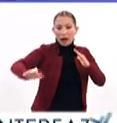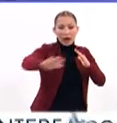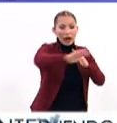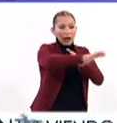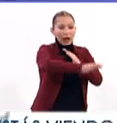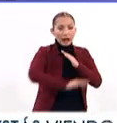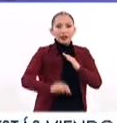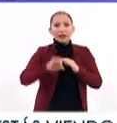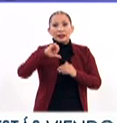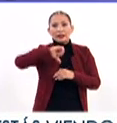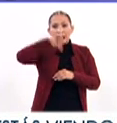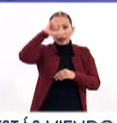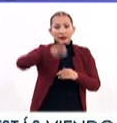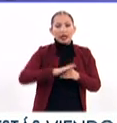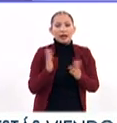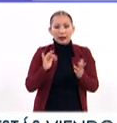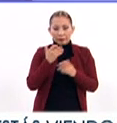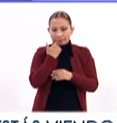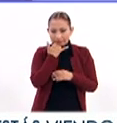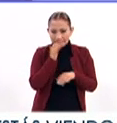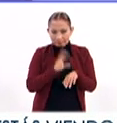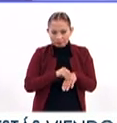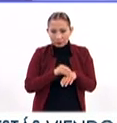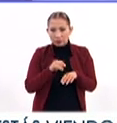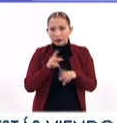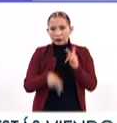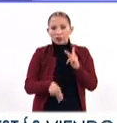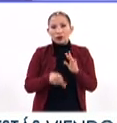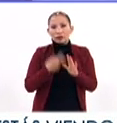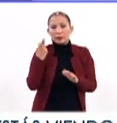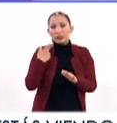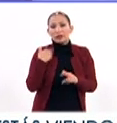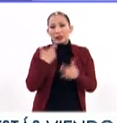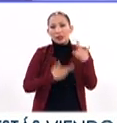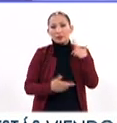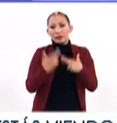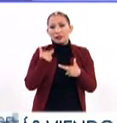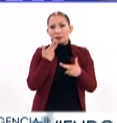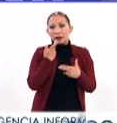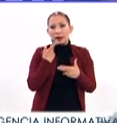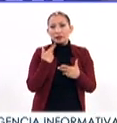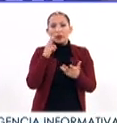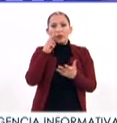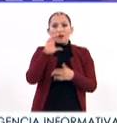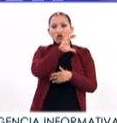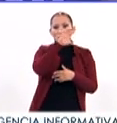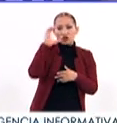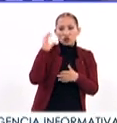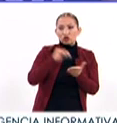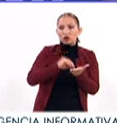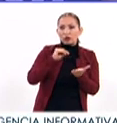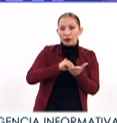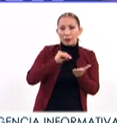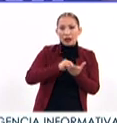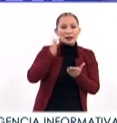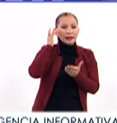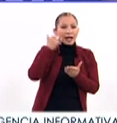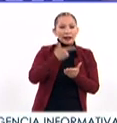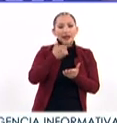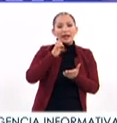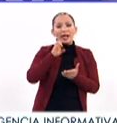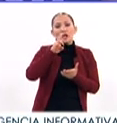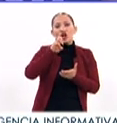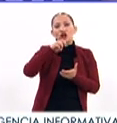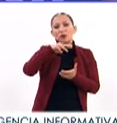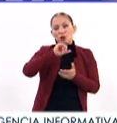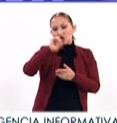Claro. para Si nos que lo luzca permite, más. ingeniero, vamos a hacer otra breve pausa y regresamos a hablar de estos temas. Veíamos fotos, por ejemplo, todavía ahí de San Jerónimo Así y